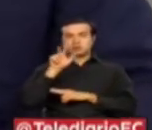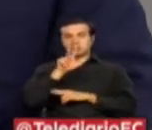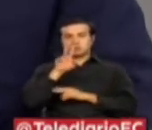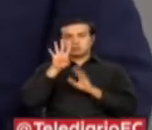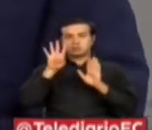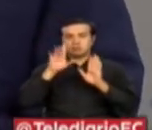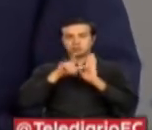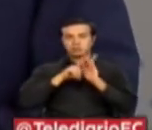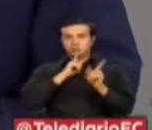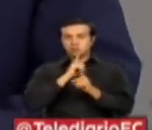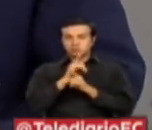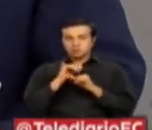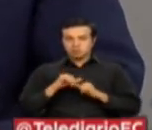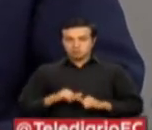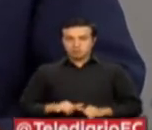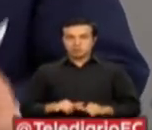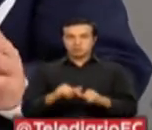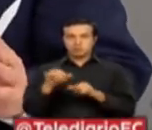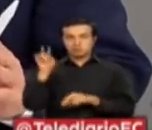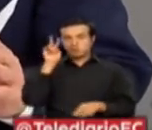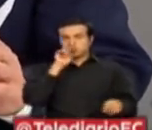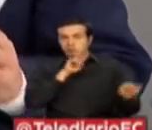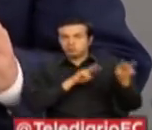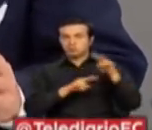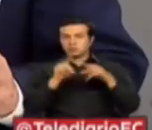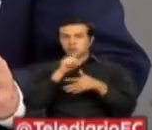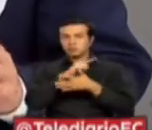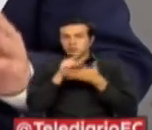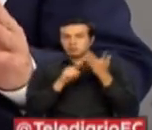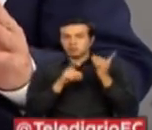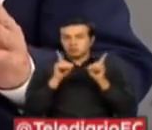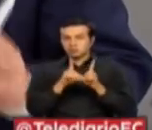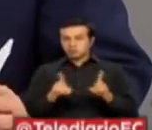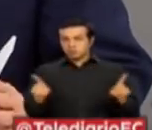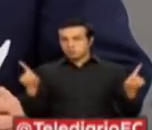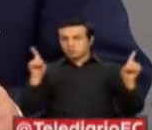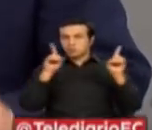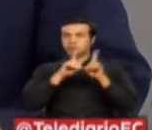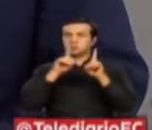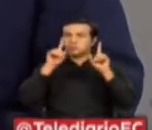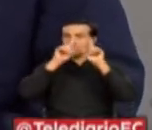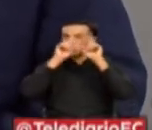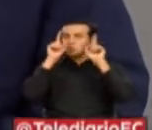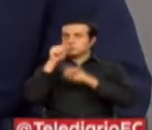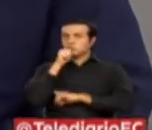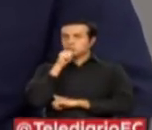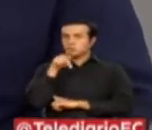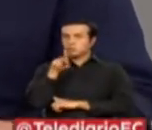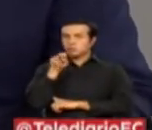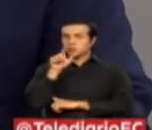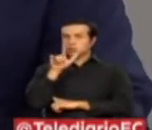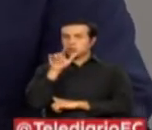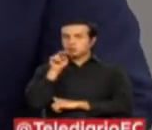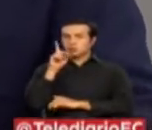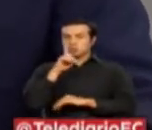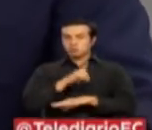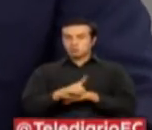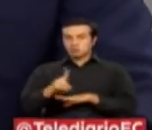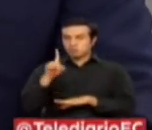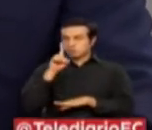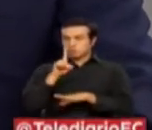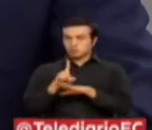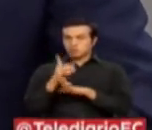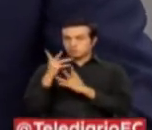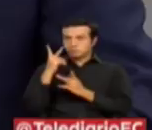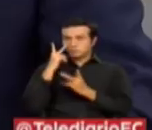39 minutos. Seguimos analizando aquí números de encuestas con Paulina Recalde, directora de Perfiles de